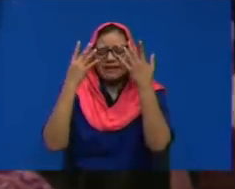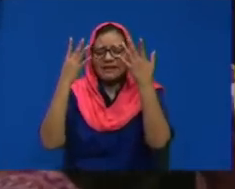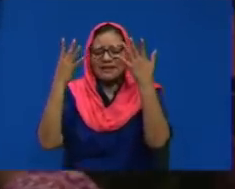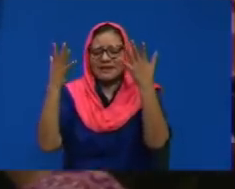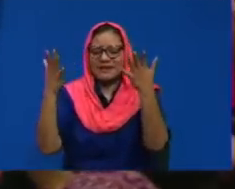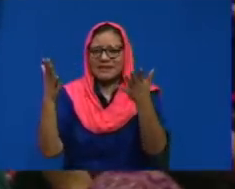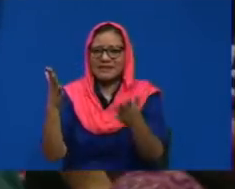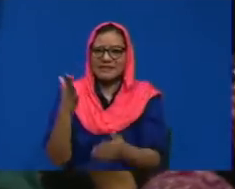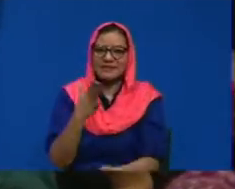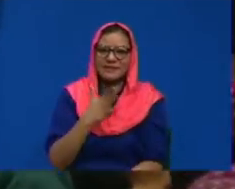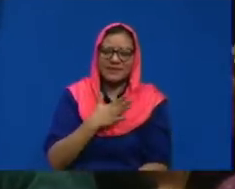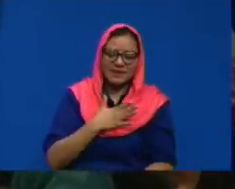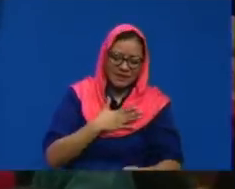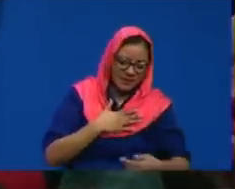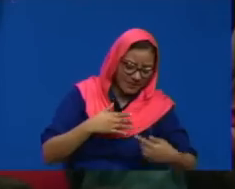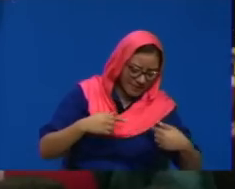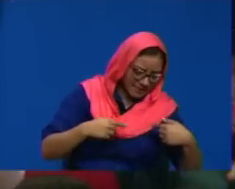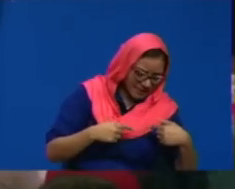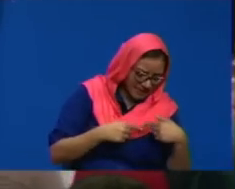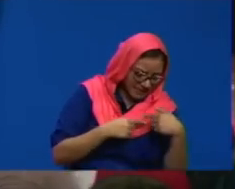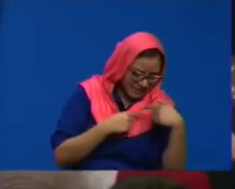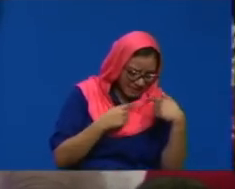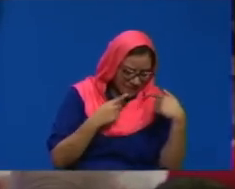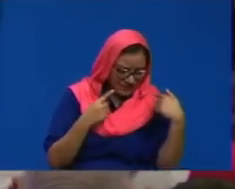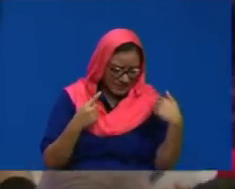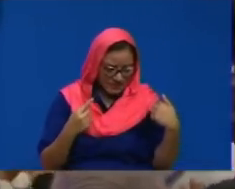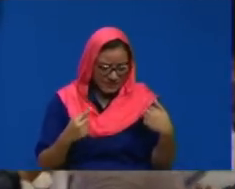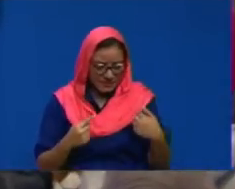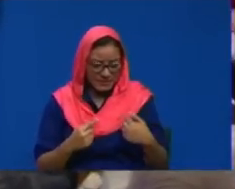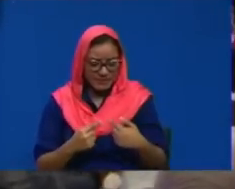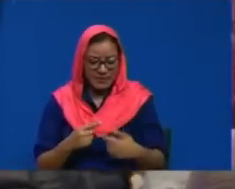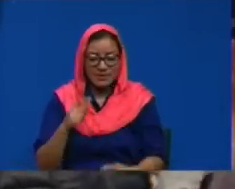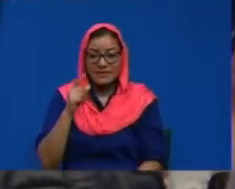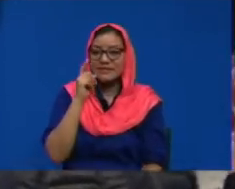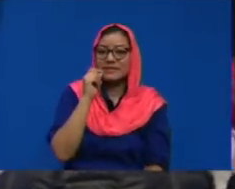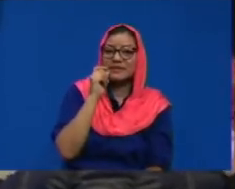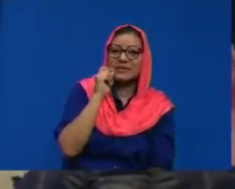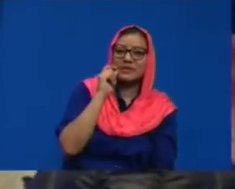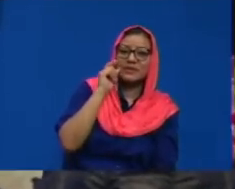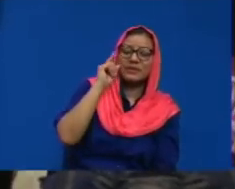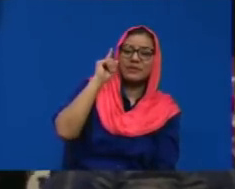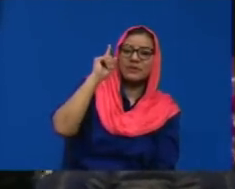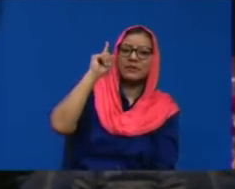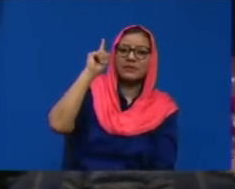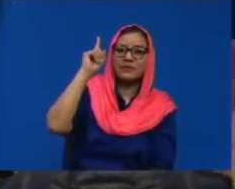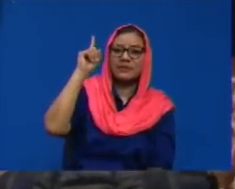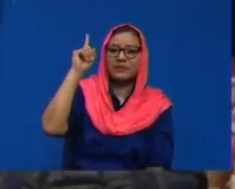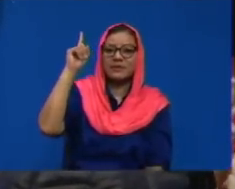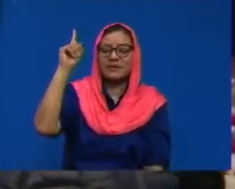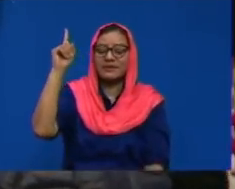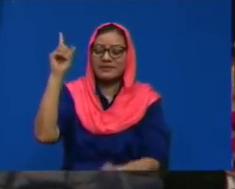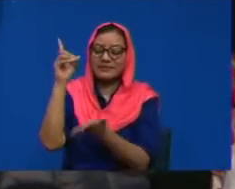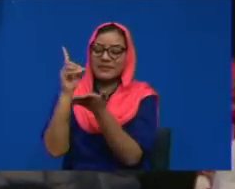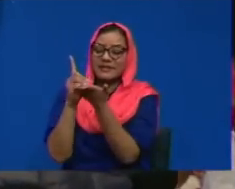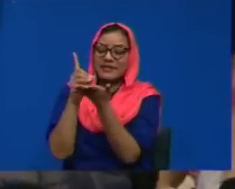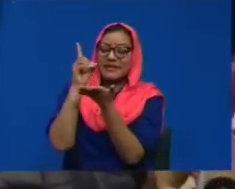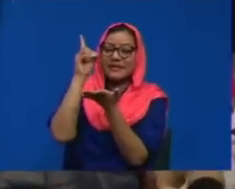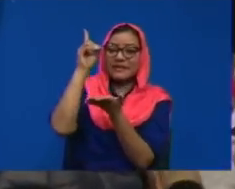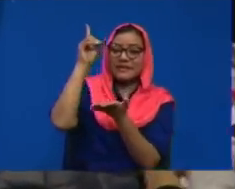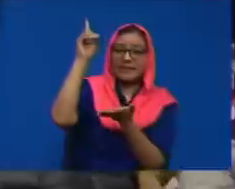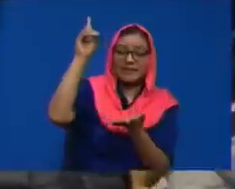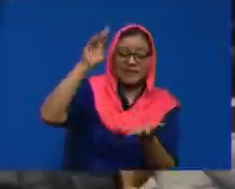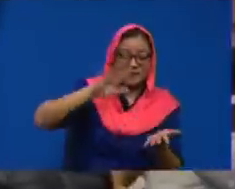nuestro ser. Con tu fuerza, con tu amor, con tu fuego, tu unción,